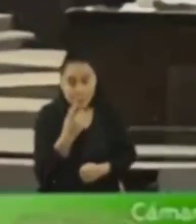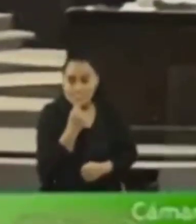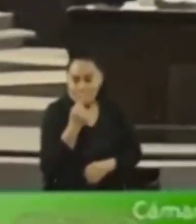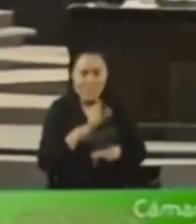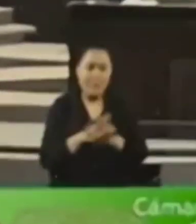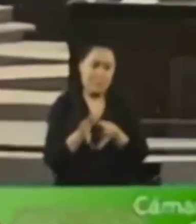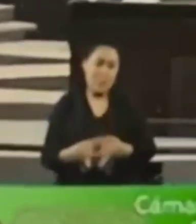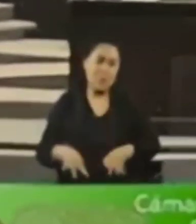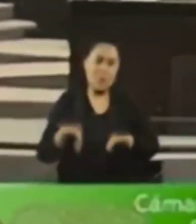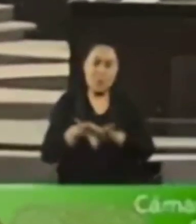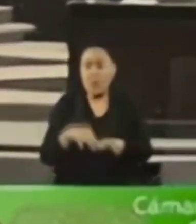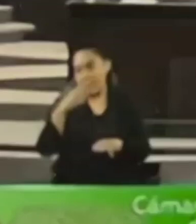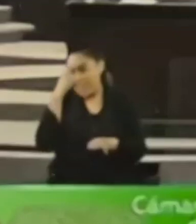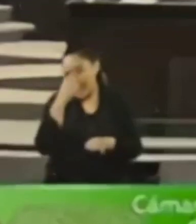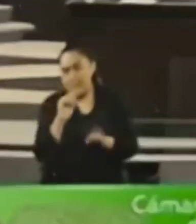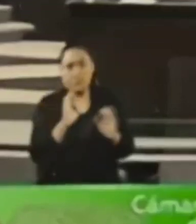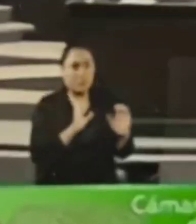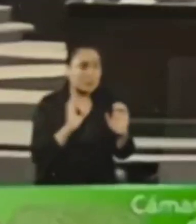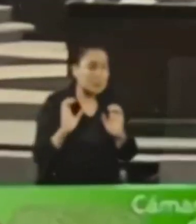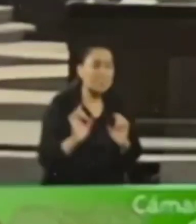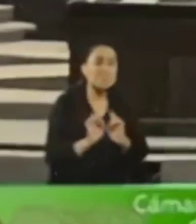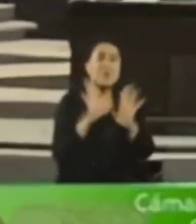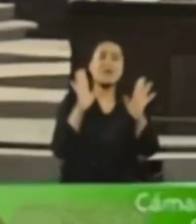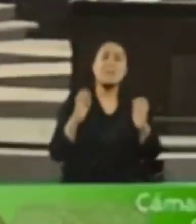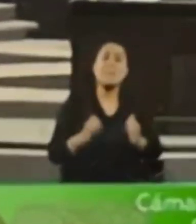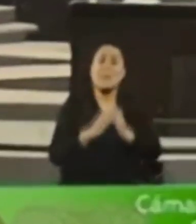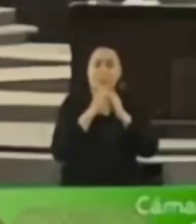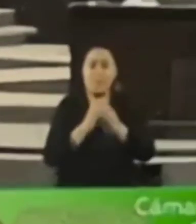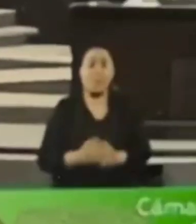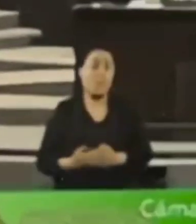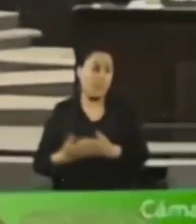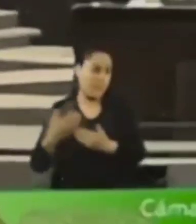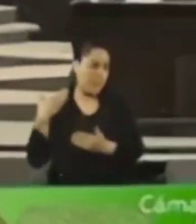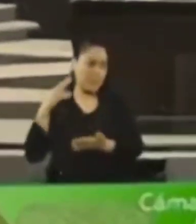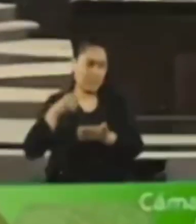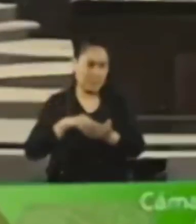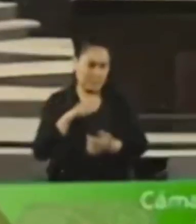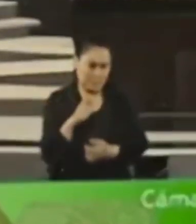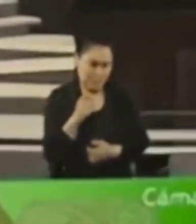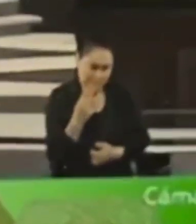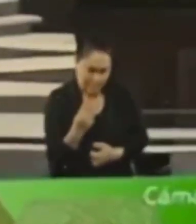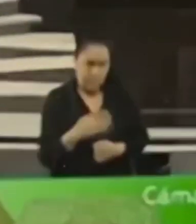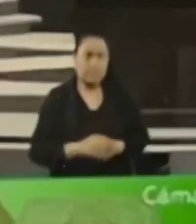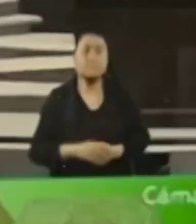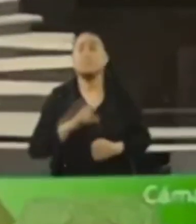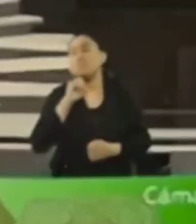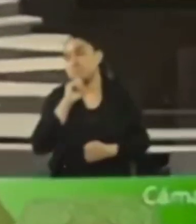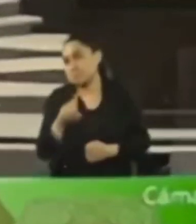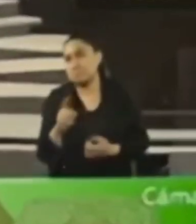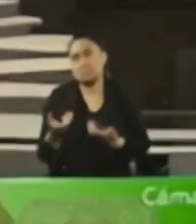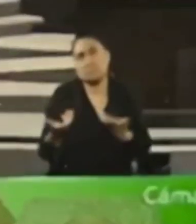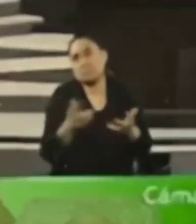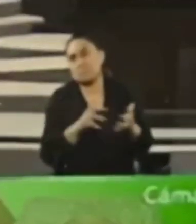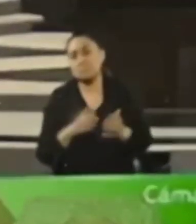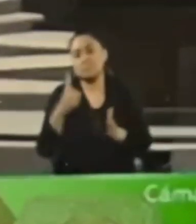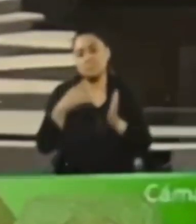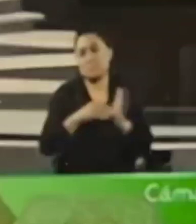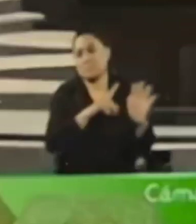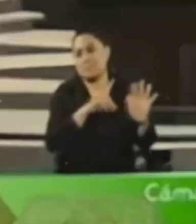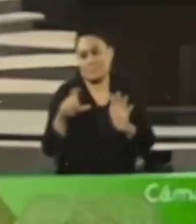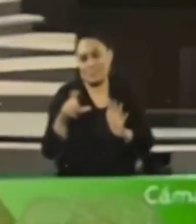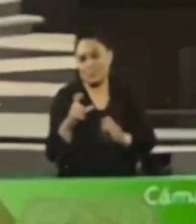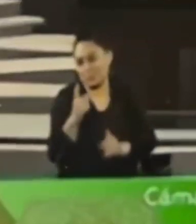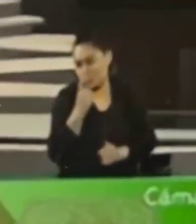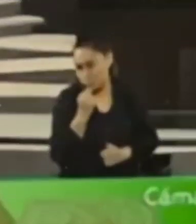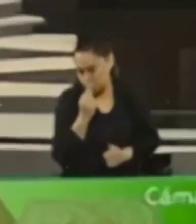la gestión de riesgos y desastres. El año pasado, en el 2023, también alrededor de 1,700